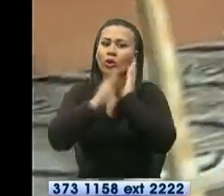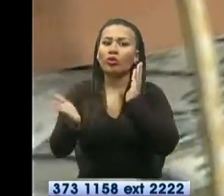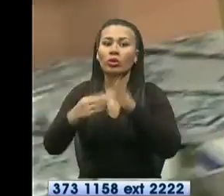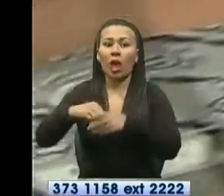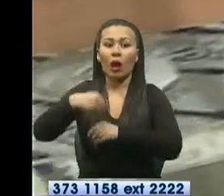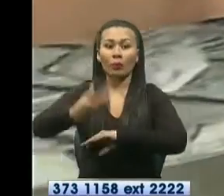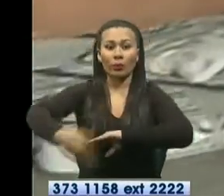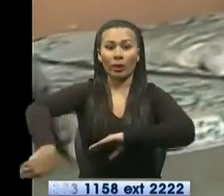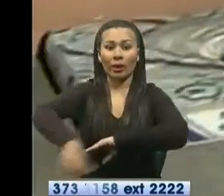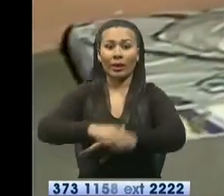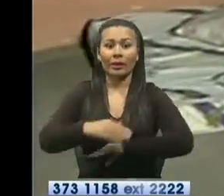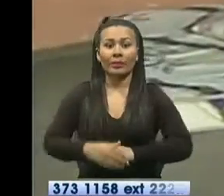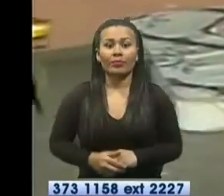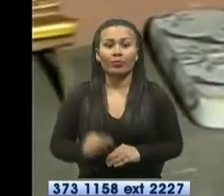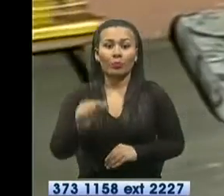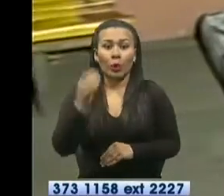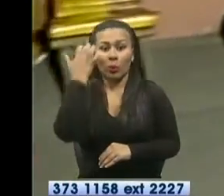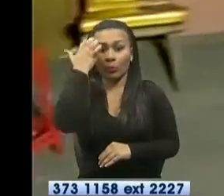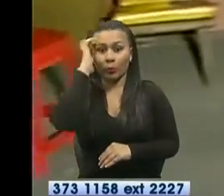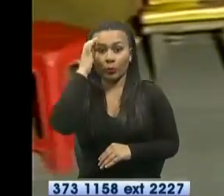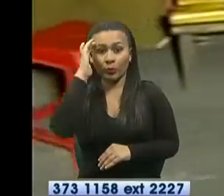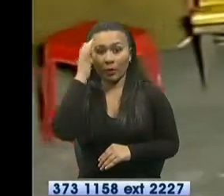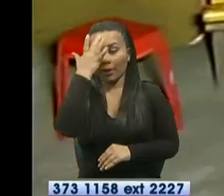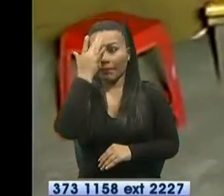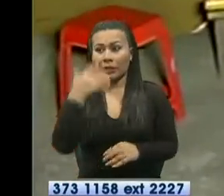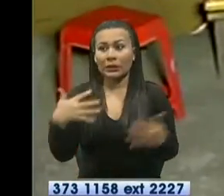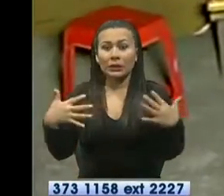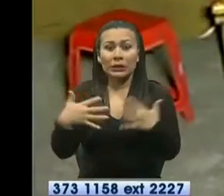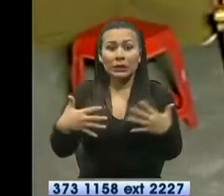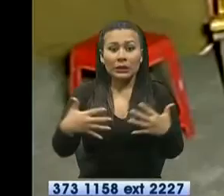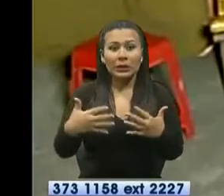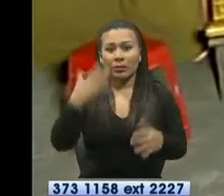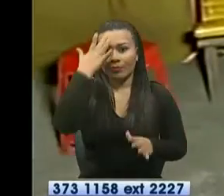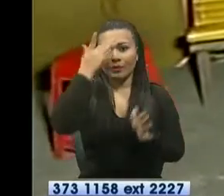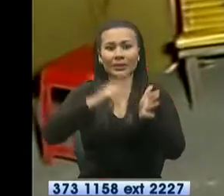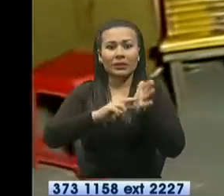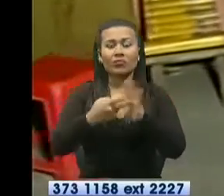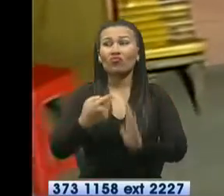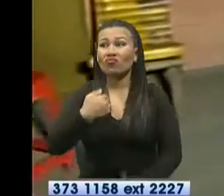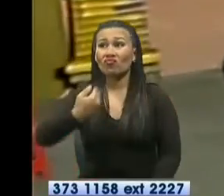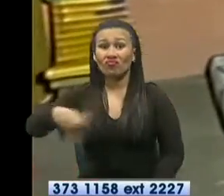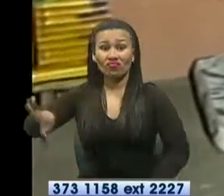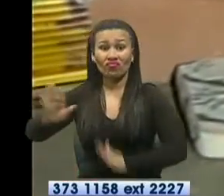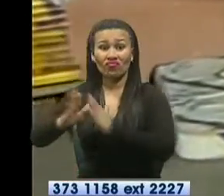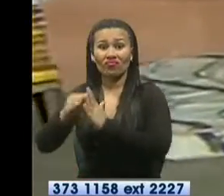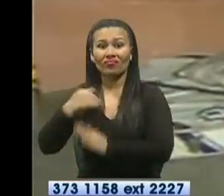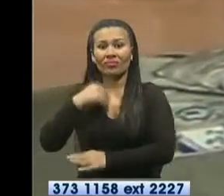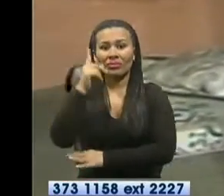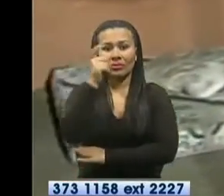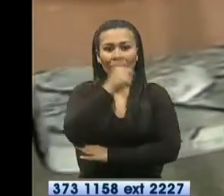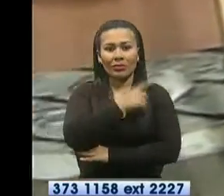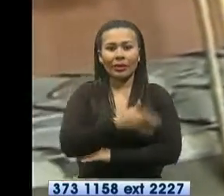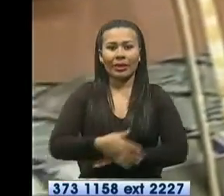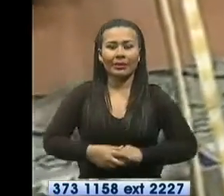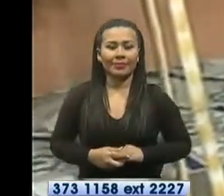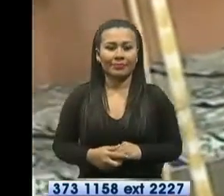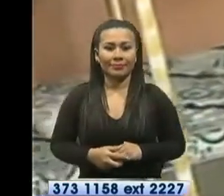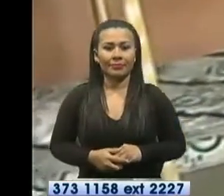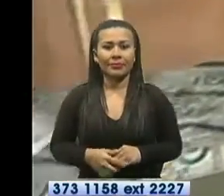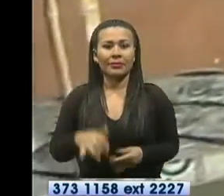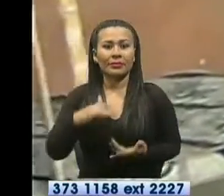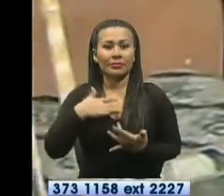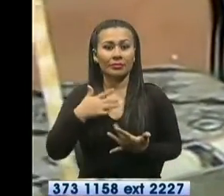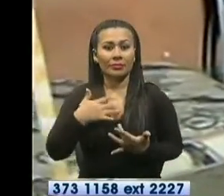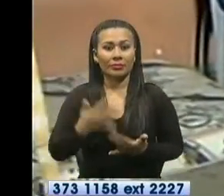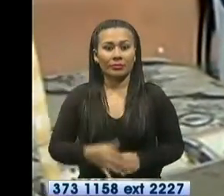poco por el temor que genera, que les representa el hecho de retornar a sus viviendas. Sienten un